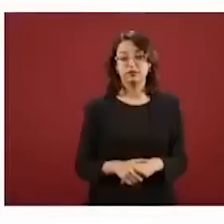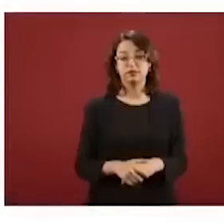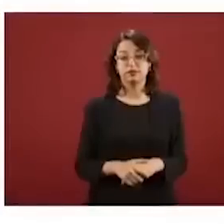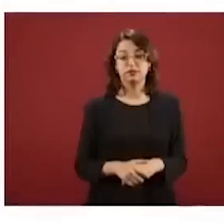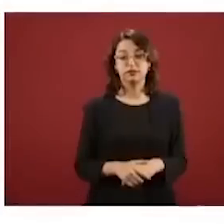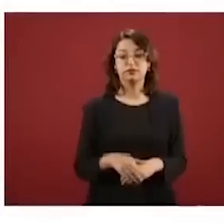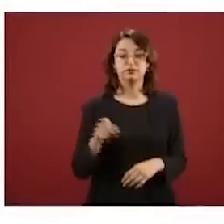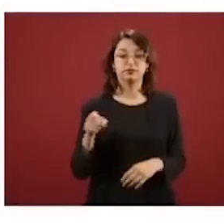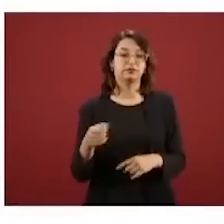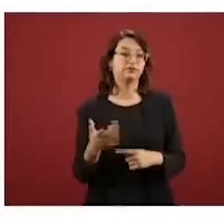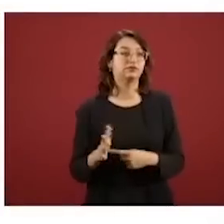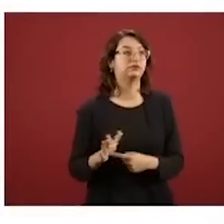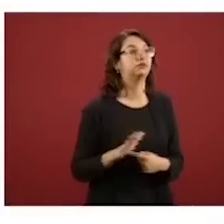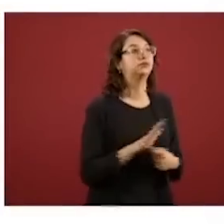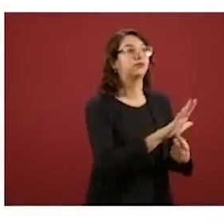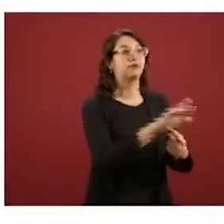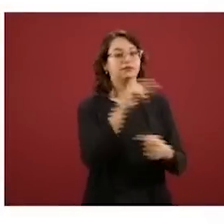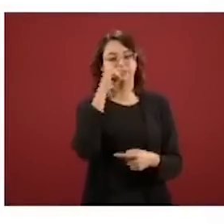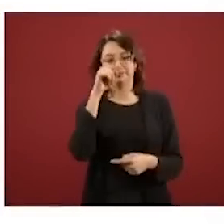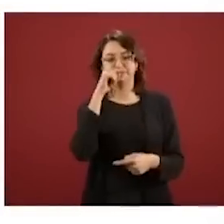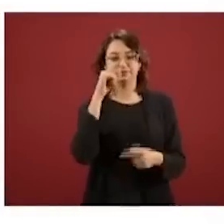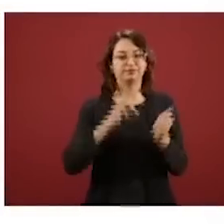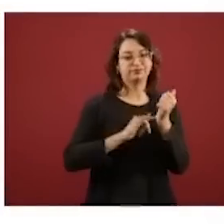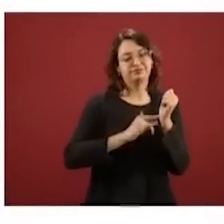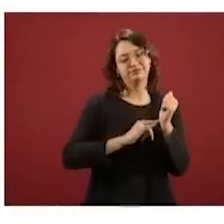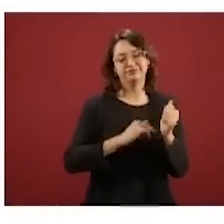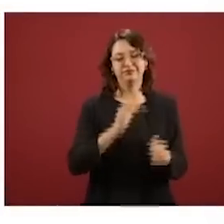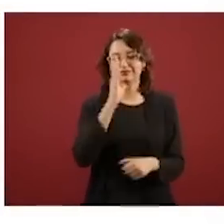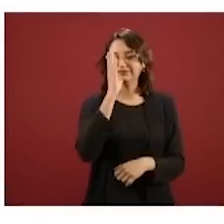a presumirlo, pero